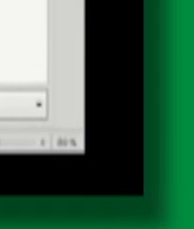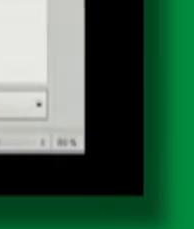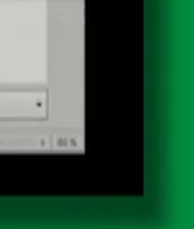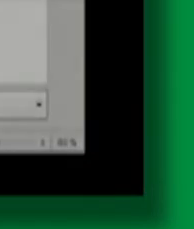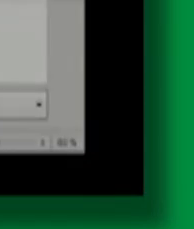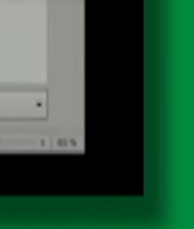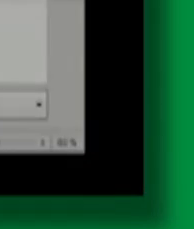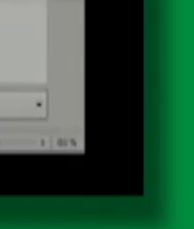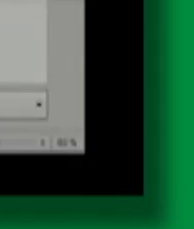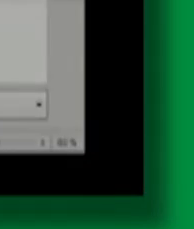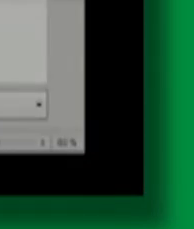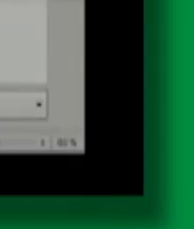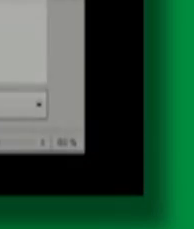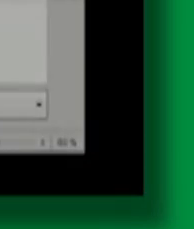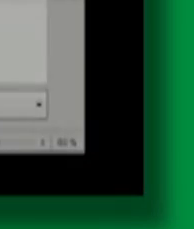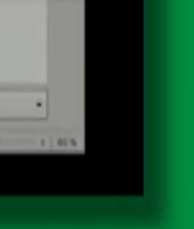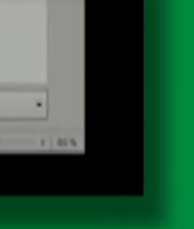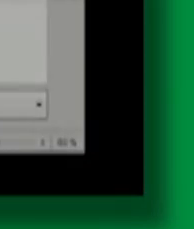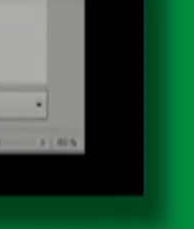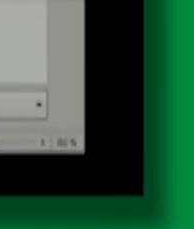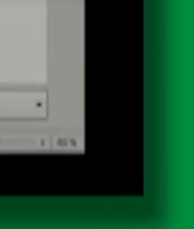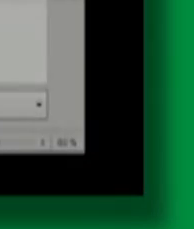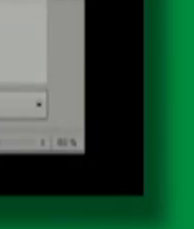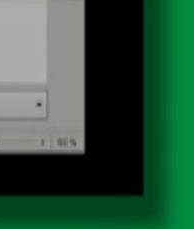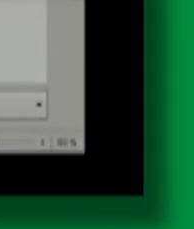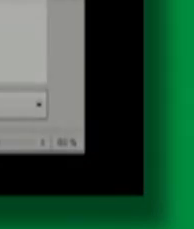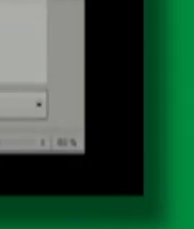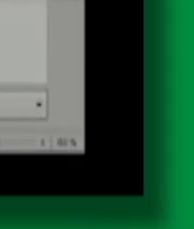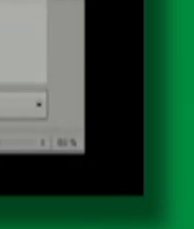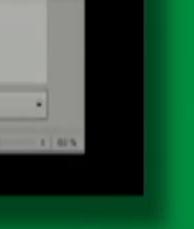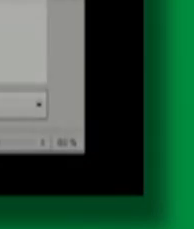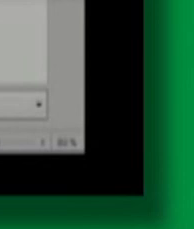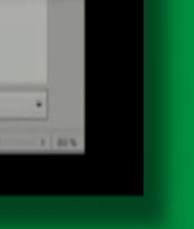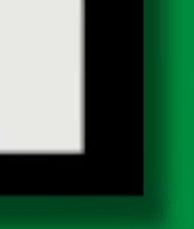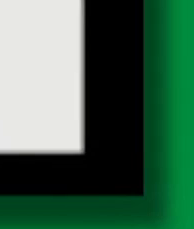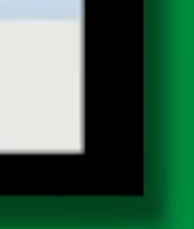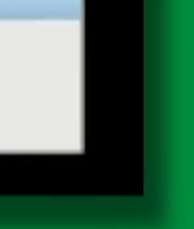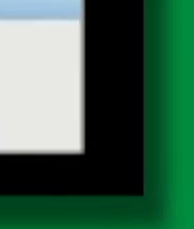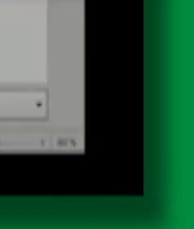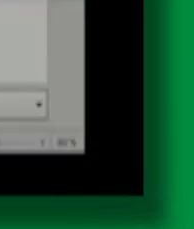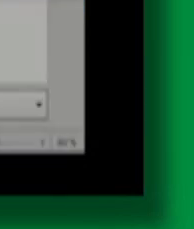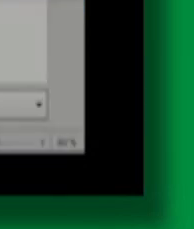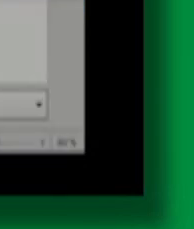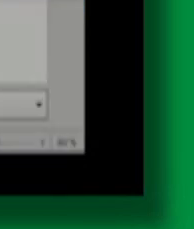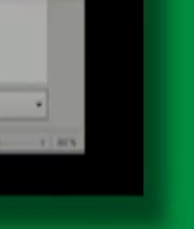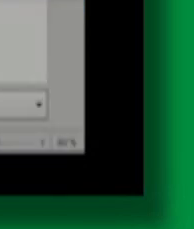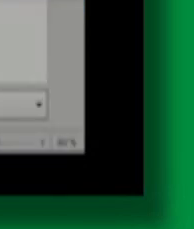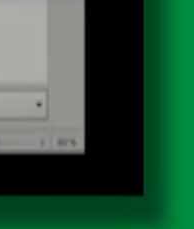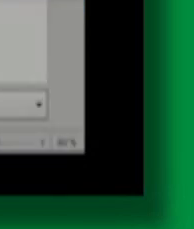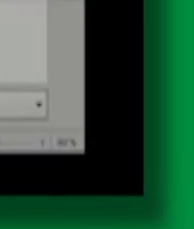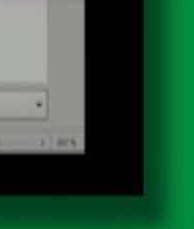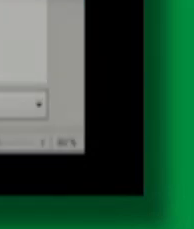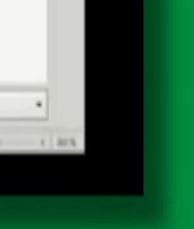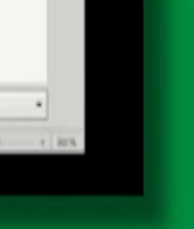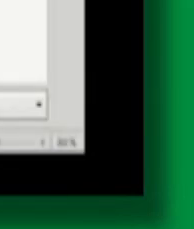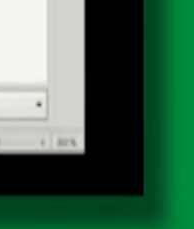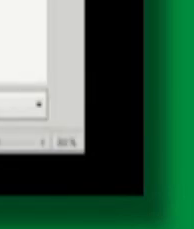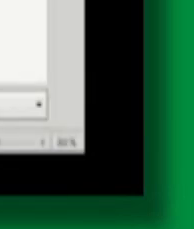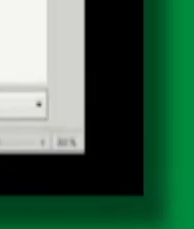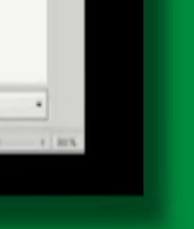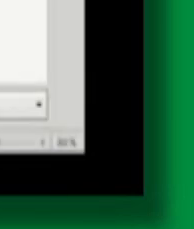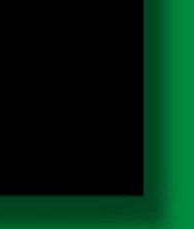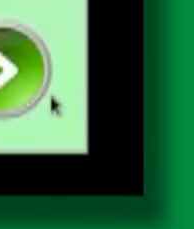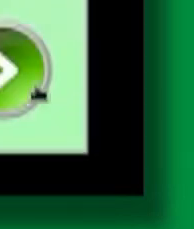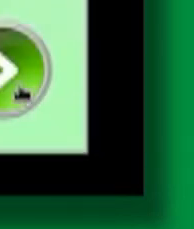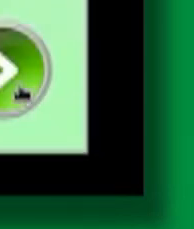Archivo, Guardar como, le colocamos el nombre y le damos a Guardar. ¿Vieron qué sencillo es? Esperamos que con este